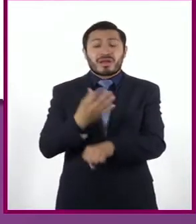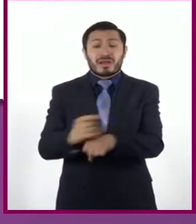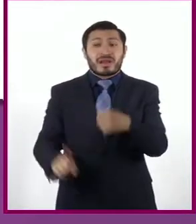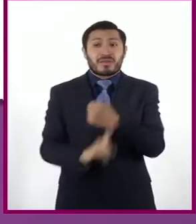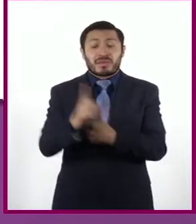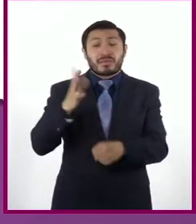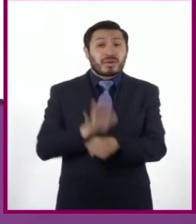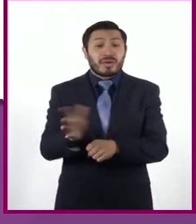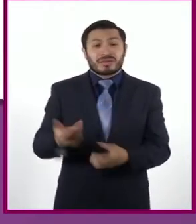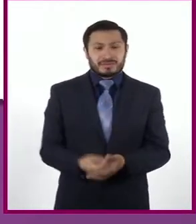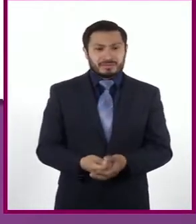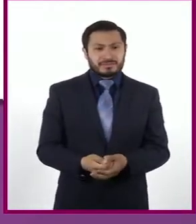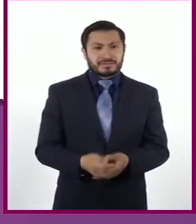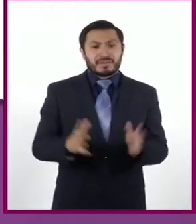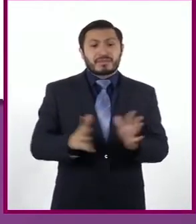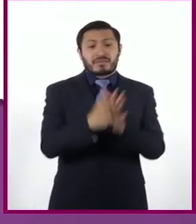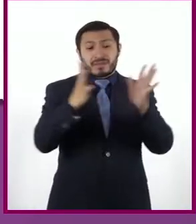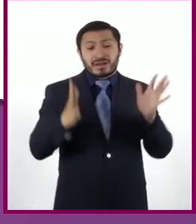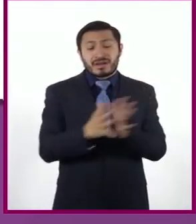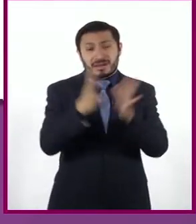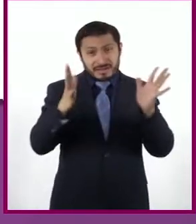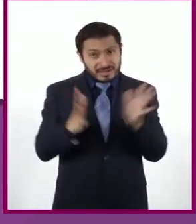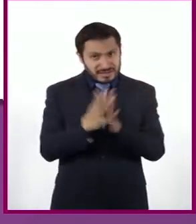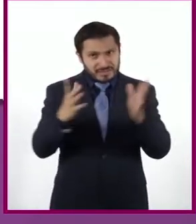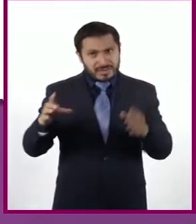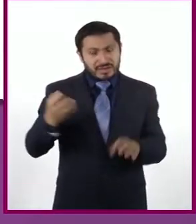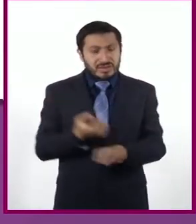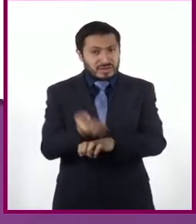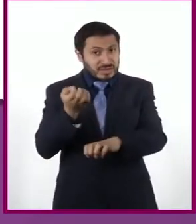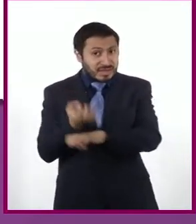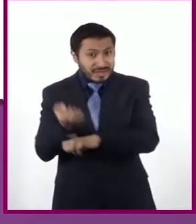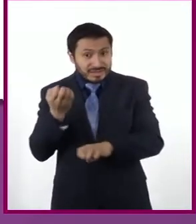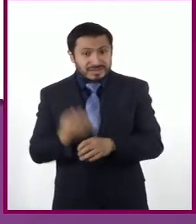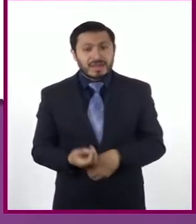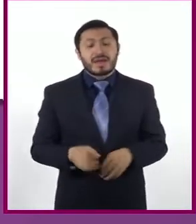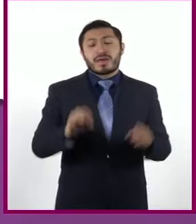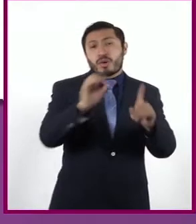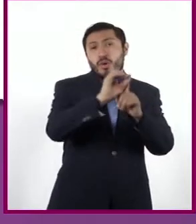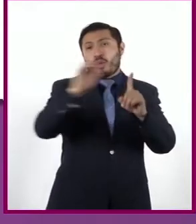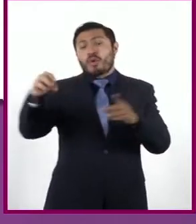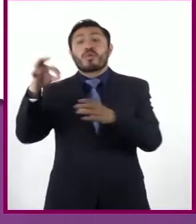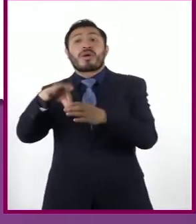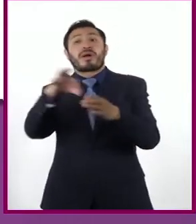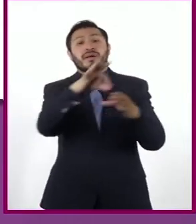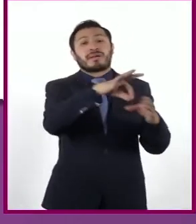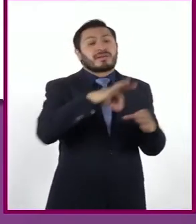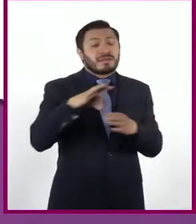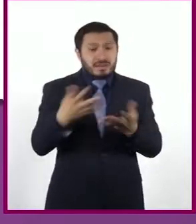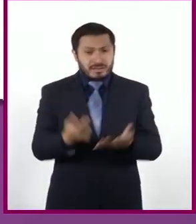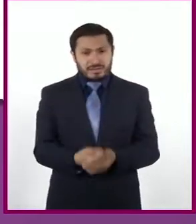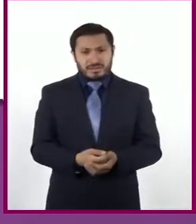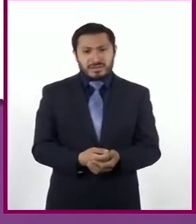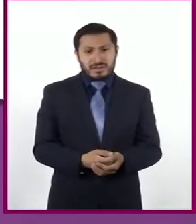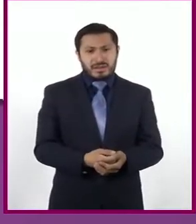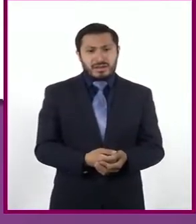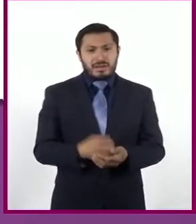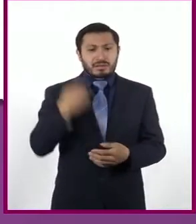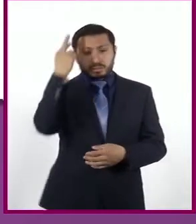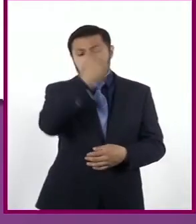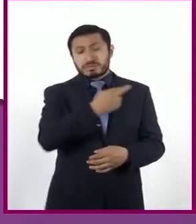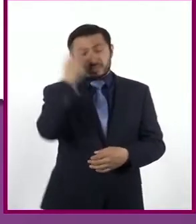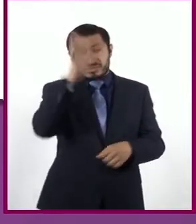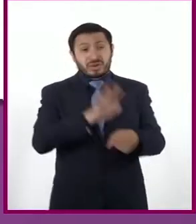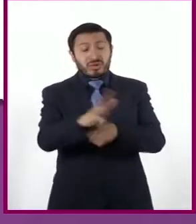en consultas organizadas por el Estado, la organización de las elecciones, el diagnóstico de los